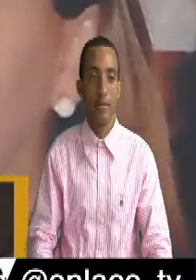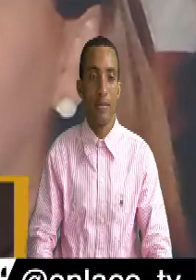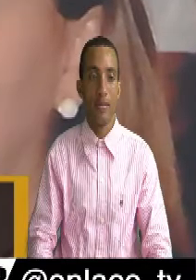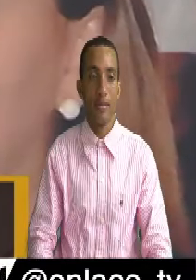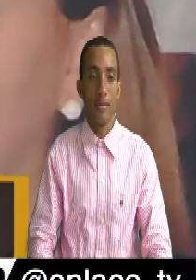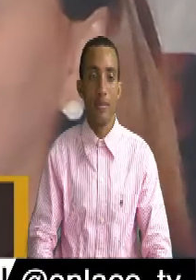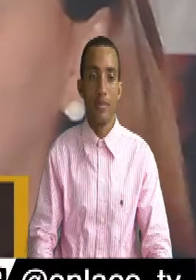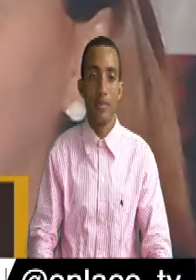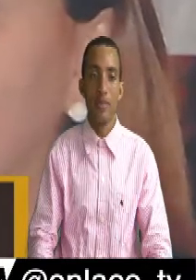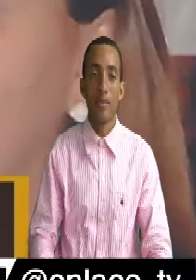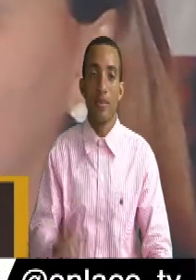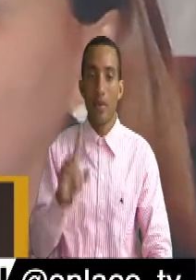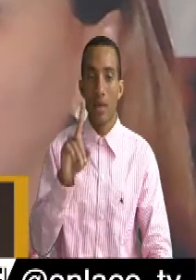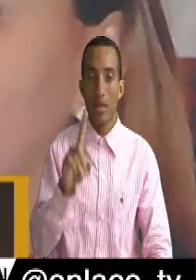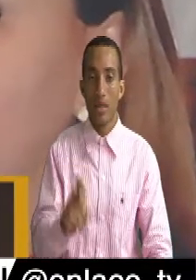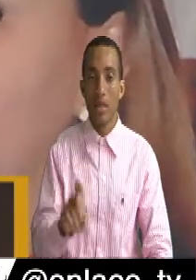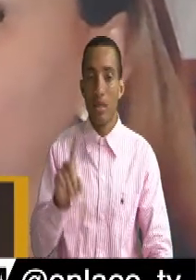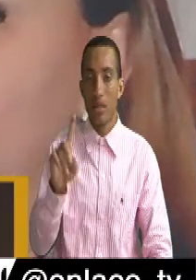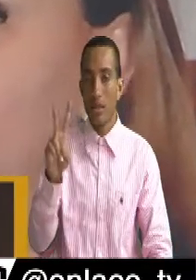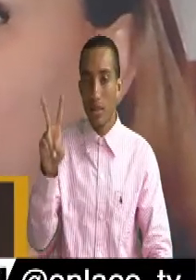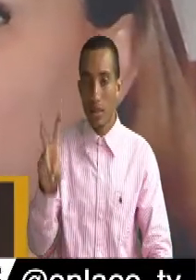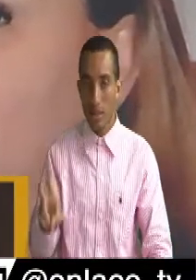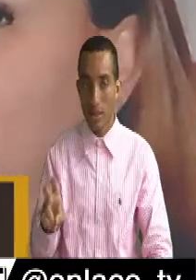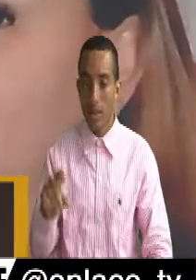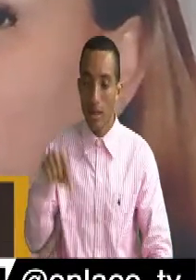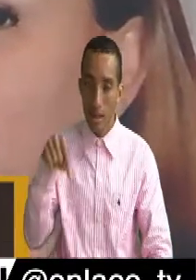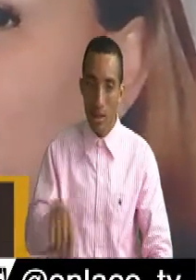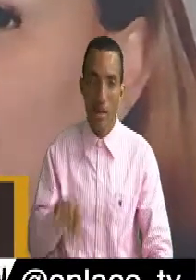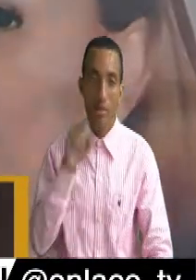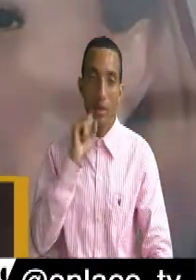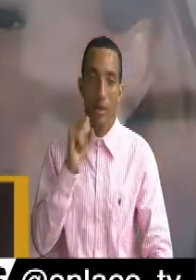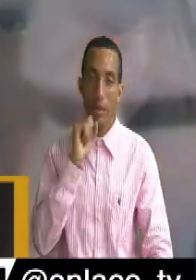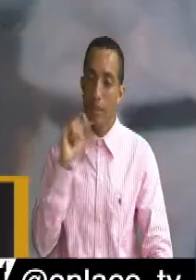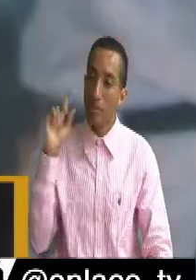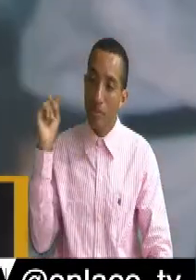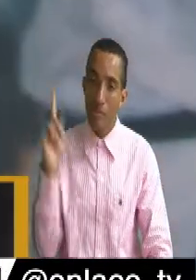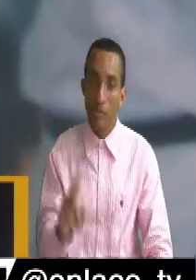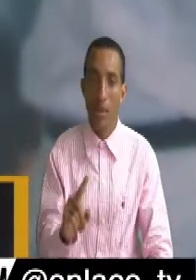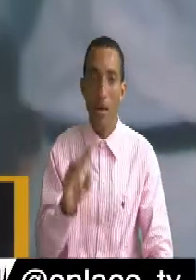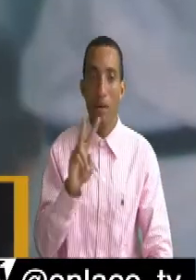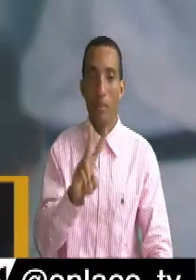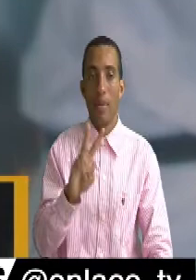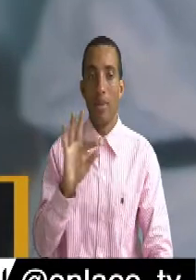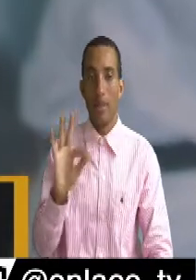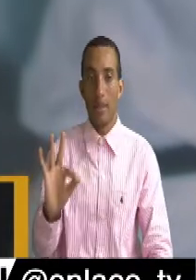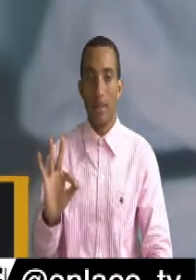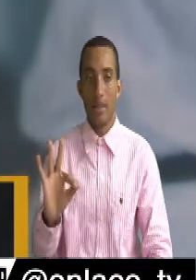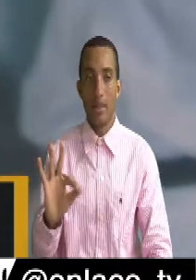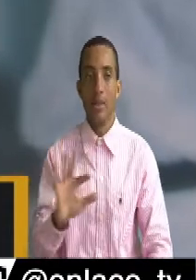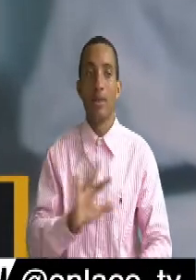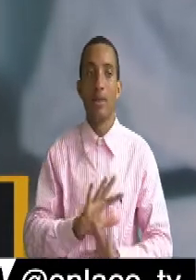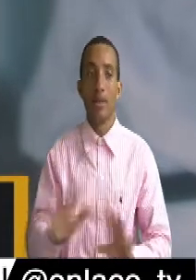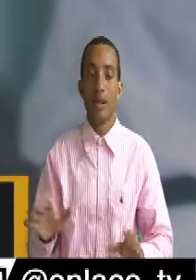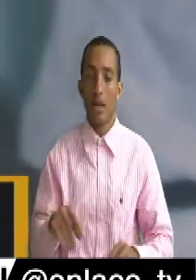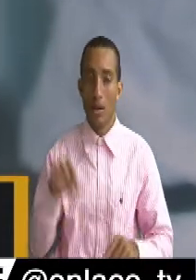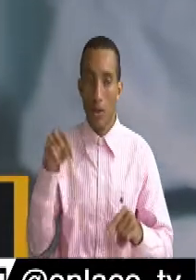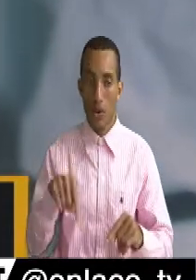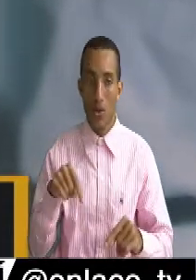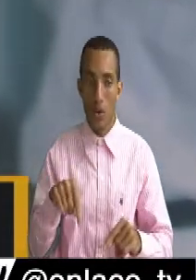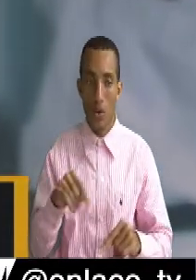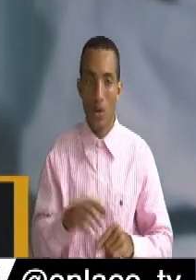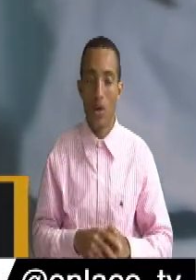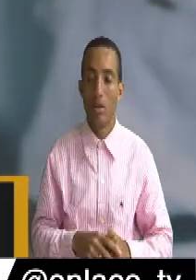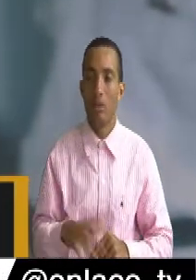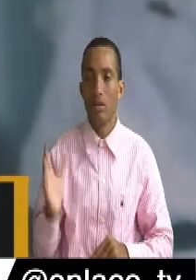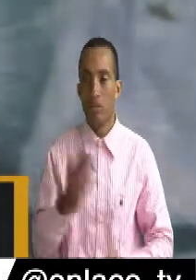...67 años en Barranca Bermeja y 23 como voluntaria de la Cruz Roja, hoy la arraigan mucho más a esta tierra que ha visto su bondad